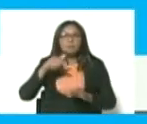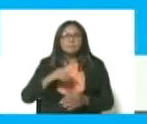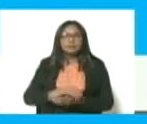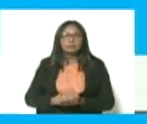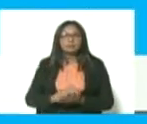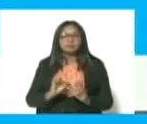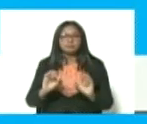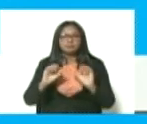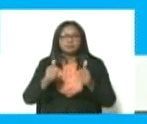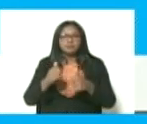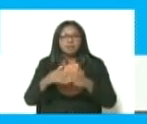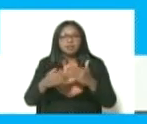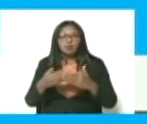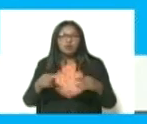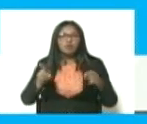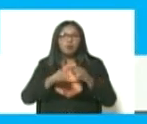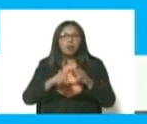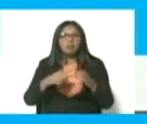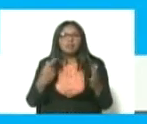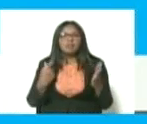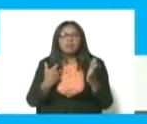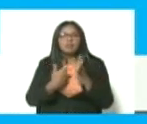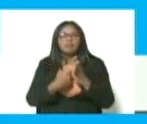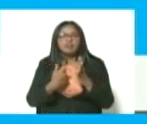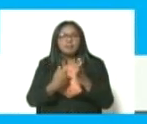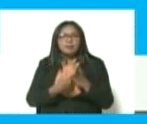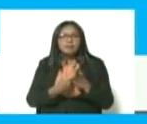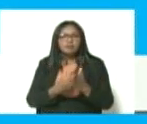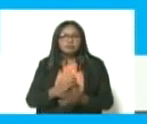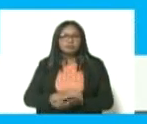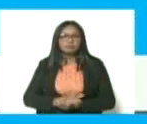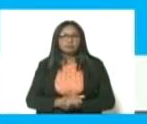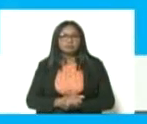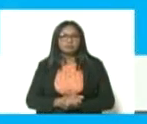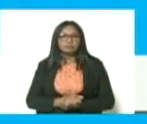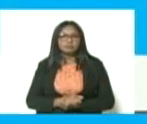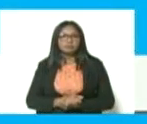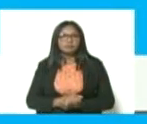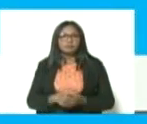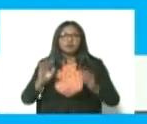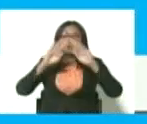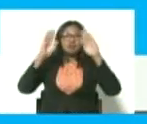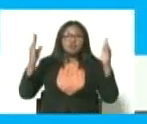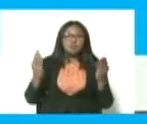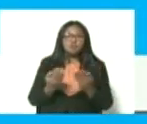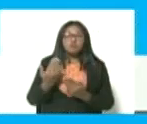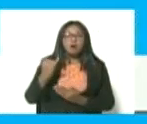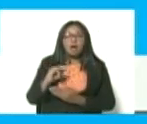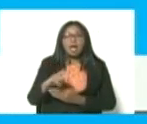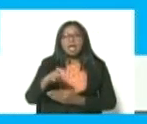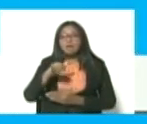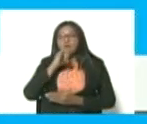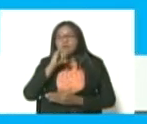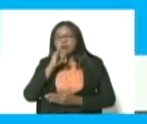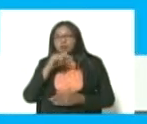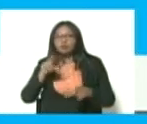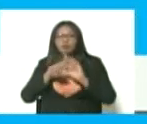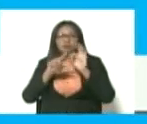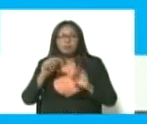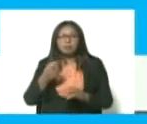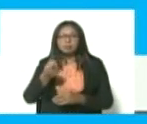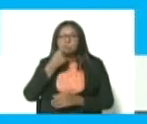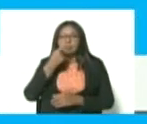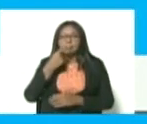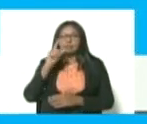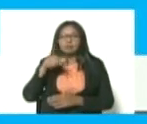superada cuando haya tratamientos efectivos. Y ya en el mundo hay buenas noticias sobre tratamientos. Y cuando haya